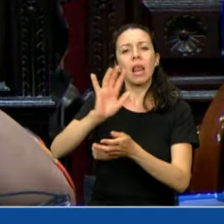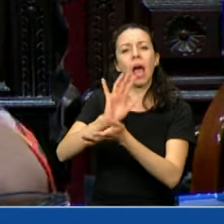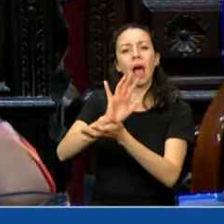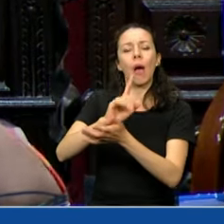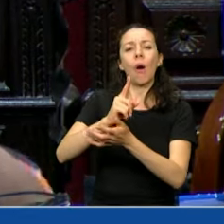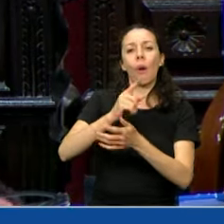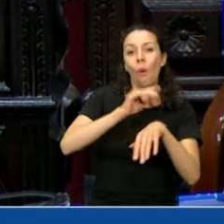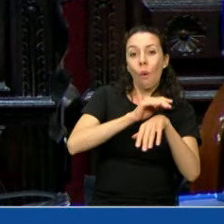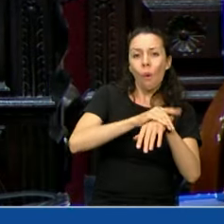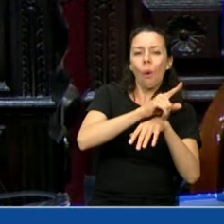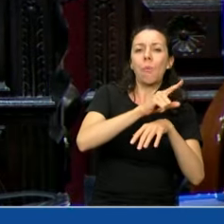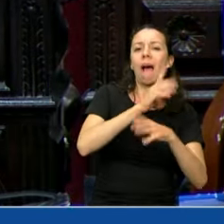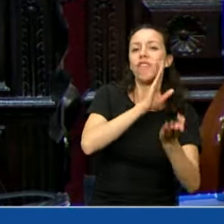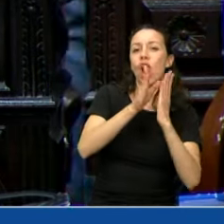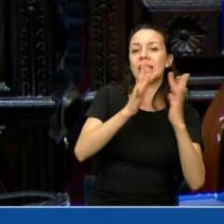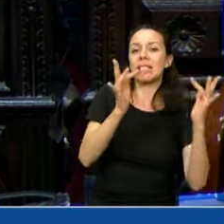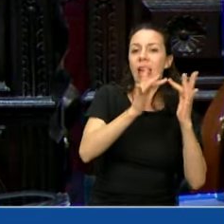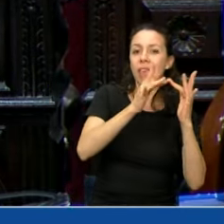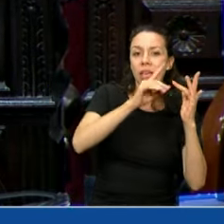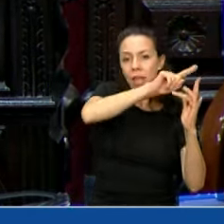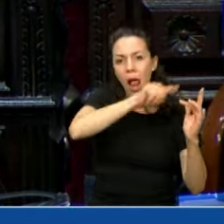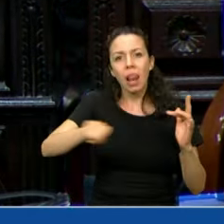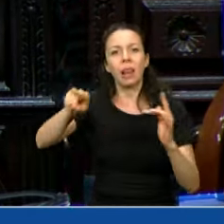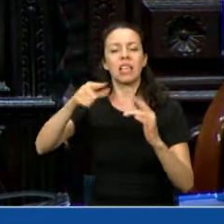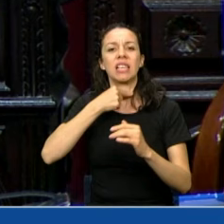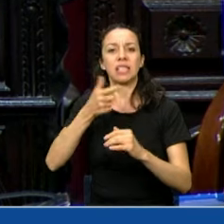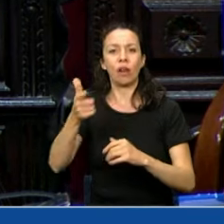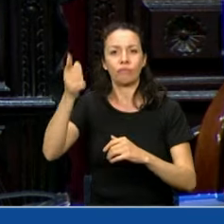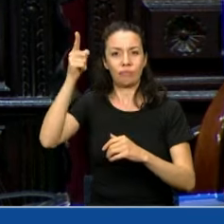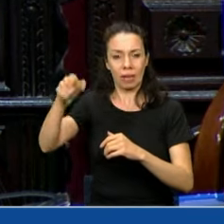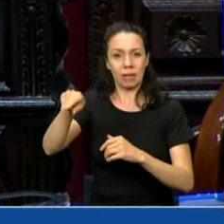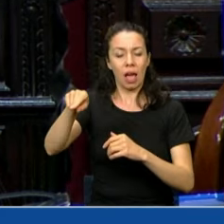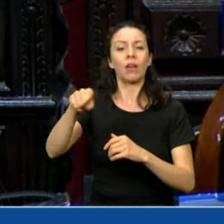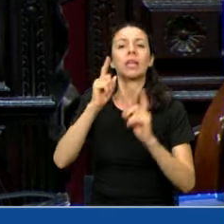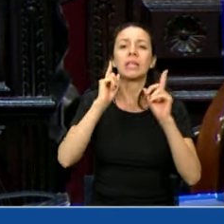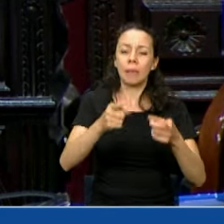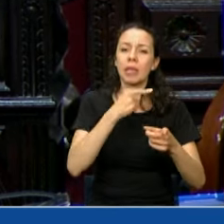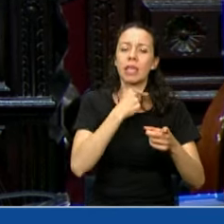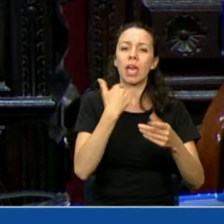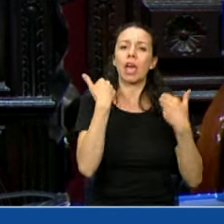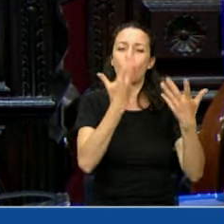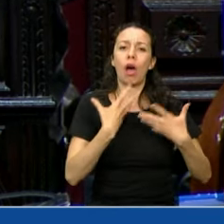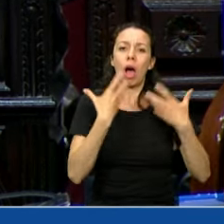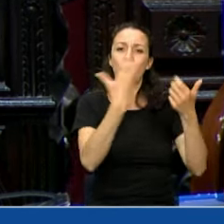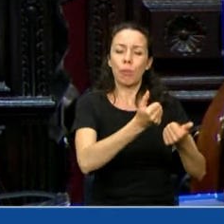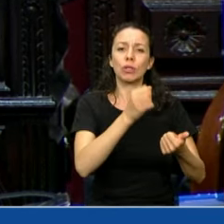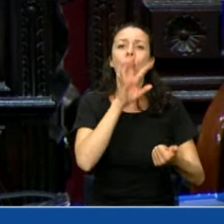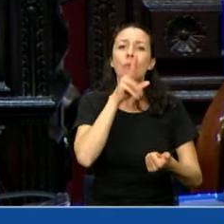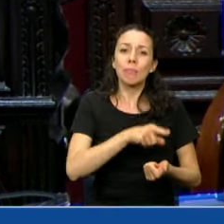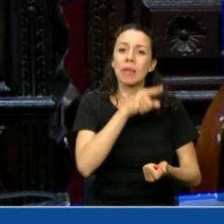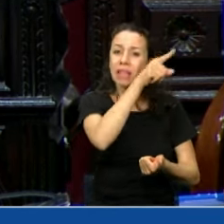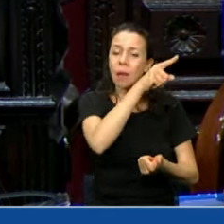genera después acciones en el mundo real y también quiero en este punto solidarizarme con la diputada Miriam que está sufriendo violencia